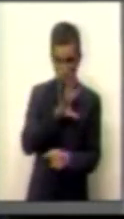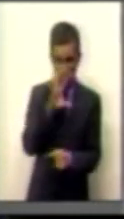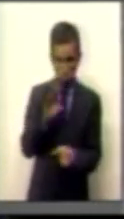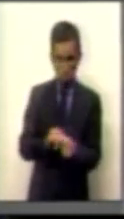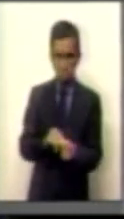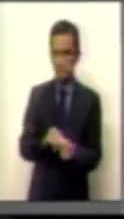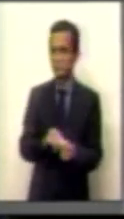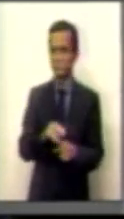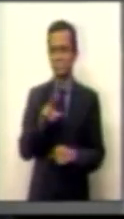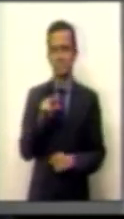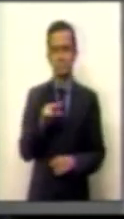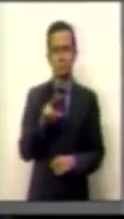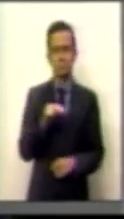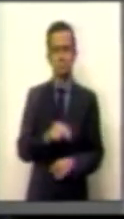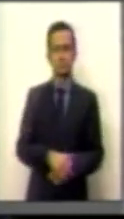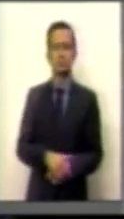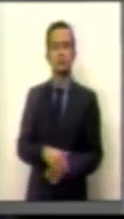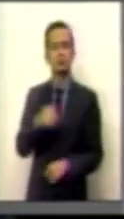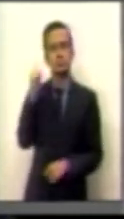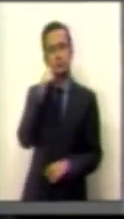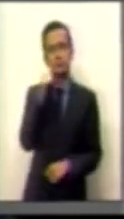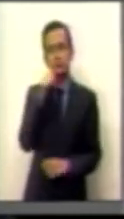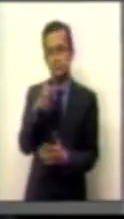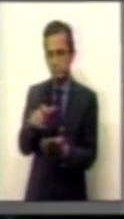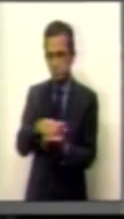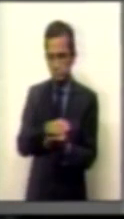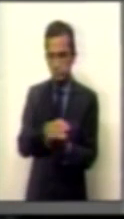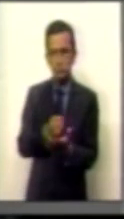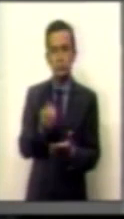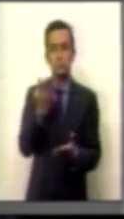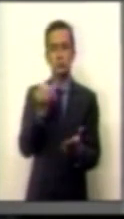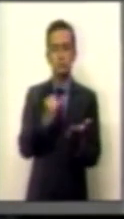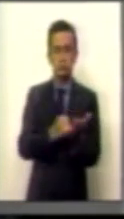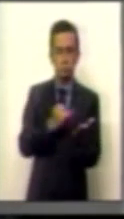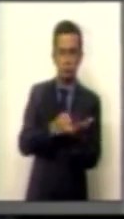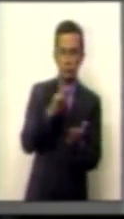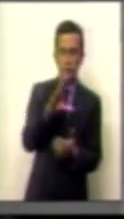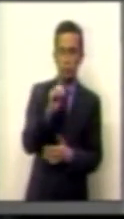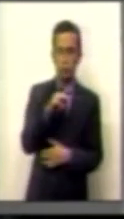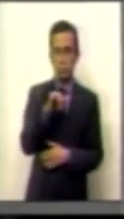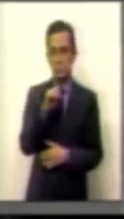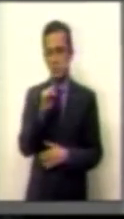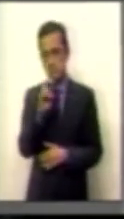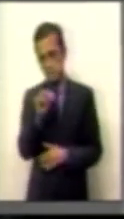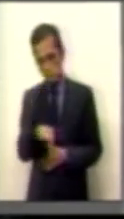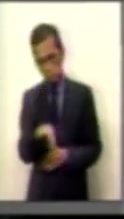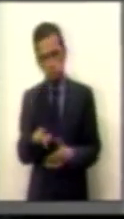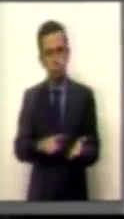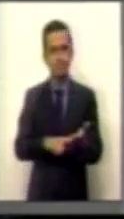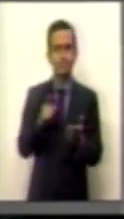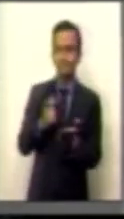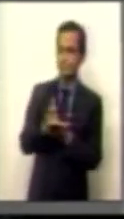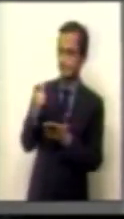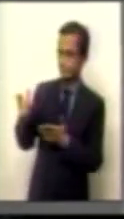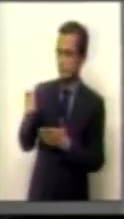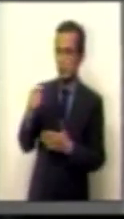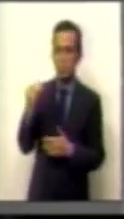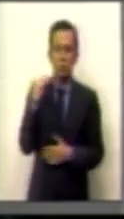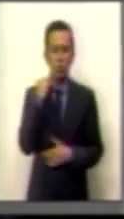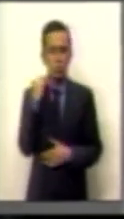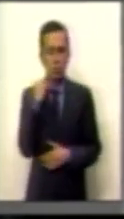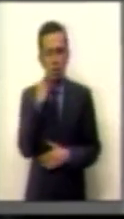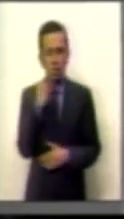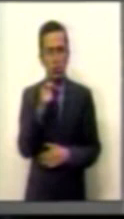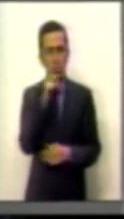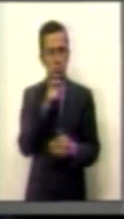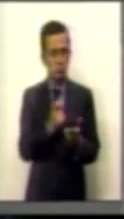prestar. Se le descuenta la comisión, se le descuenta los honorarios del abogado, se le descuentan los honorarios de